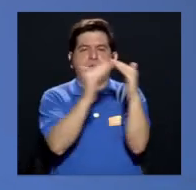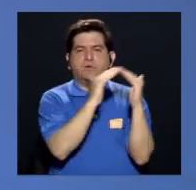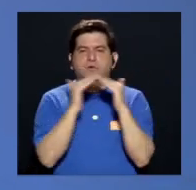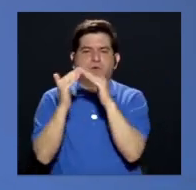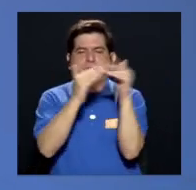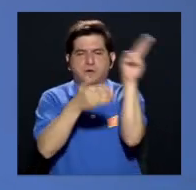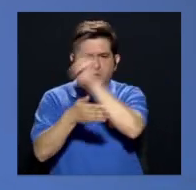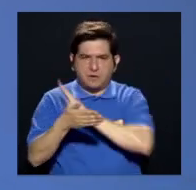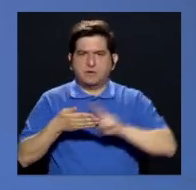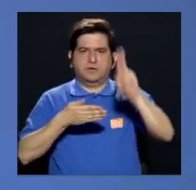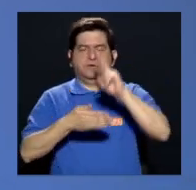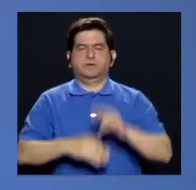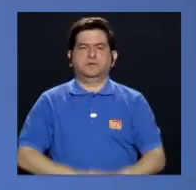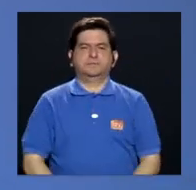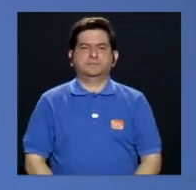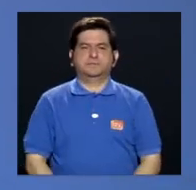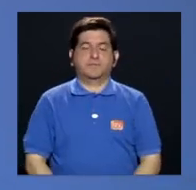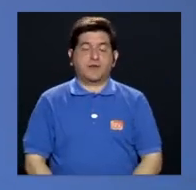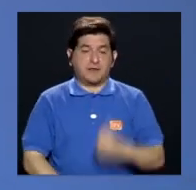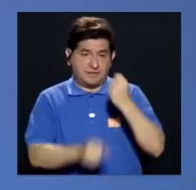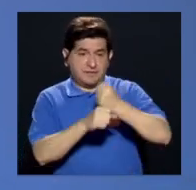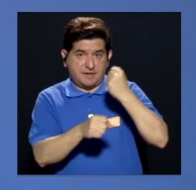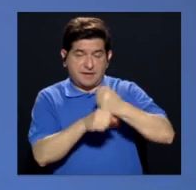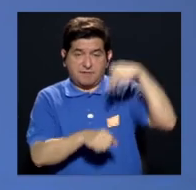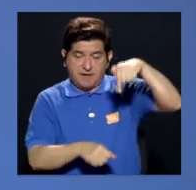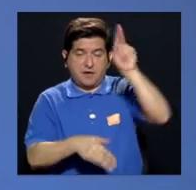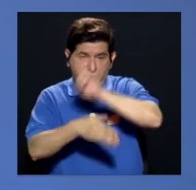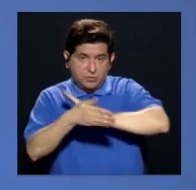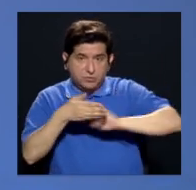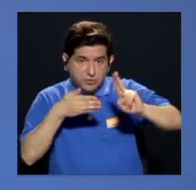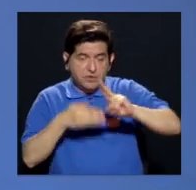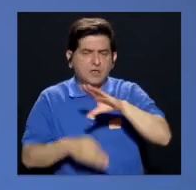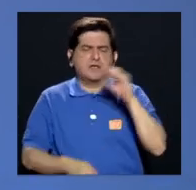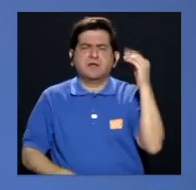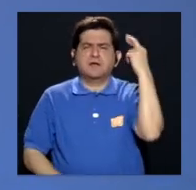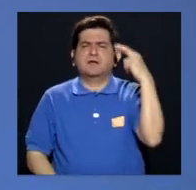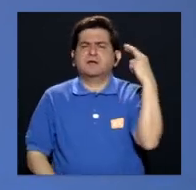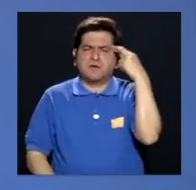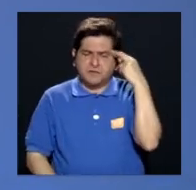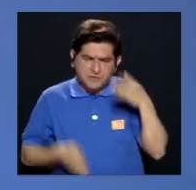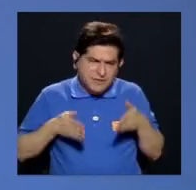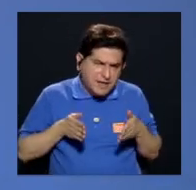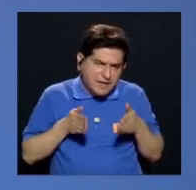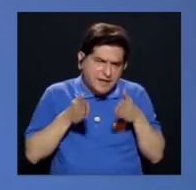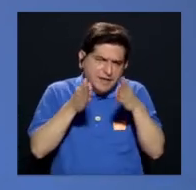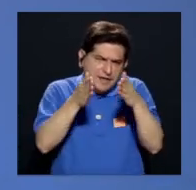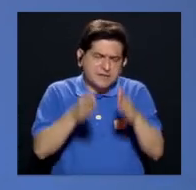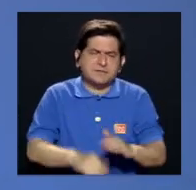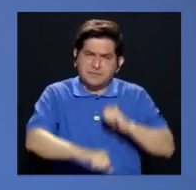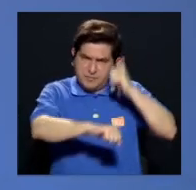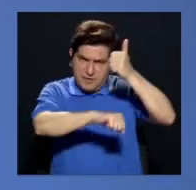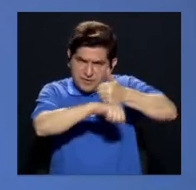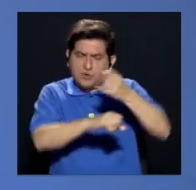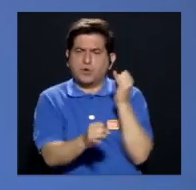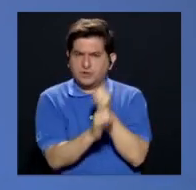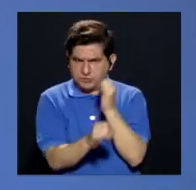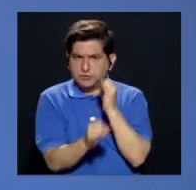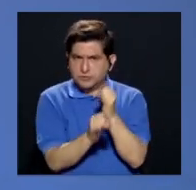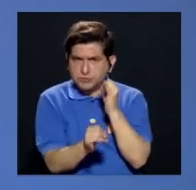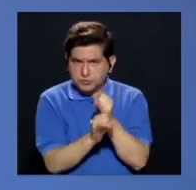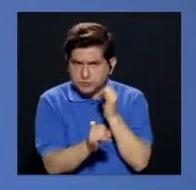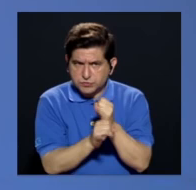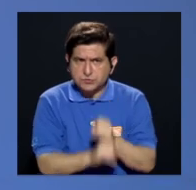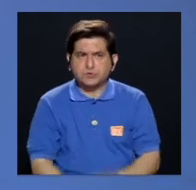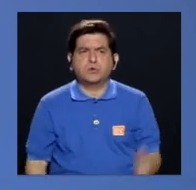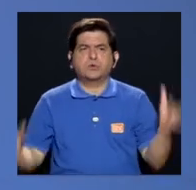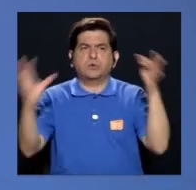comunidad universitaria, del quehacer de nuestra alma mater, y reflexionar si el camino que nos hemos trazado como institución